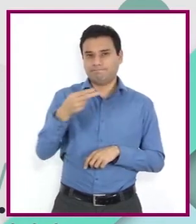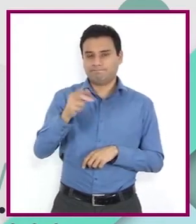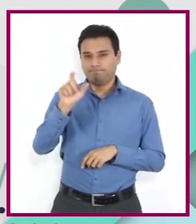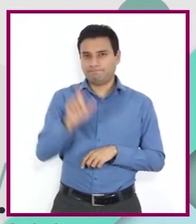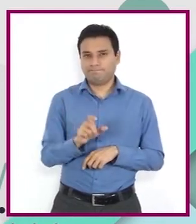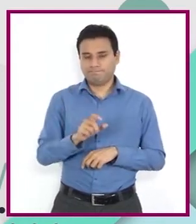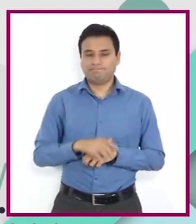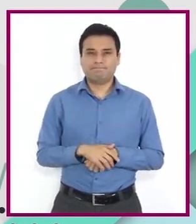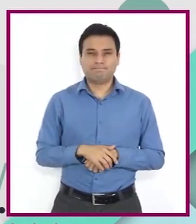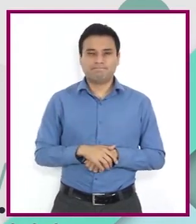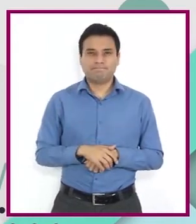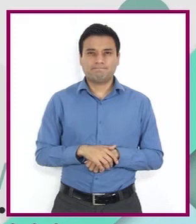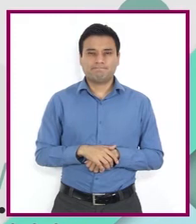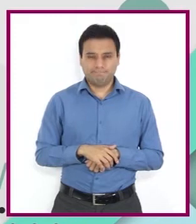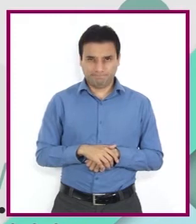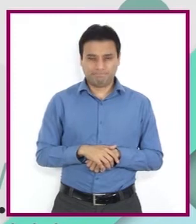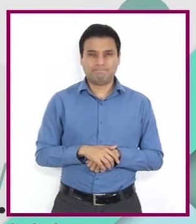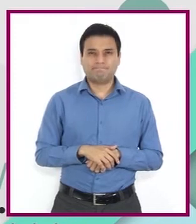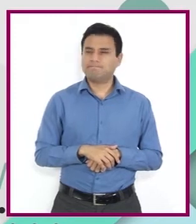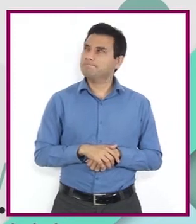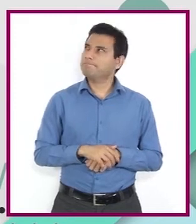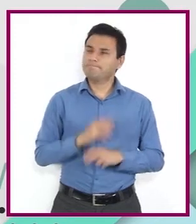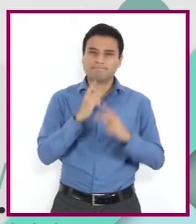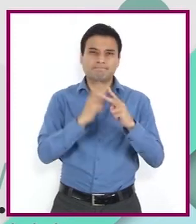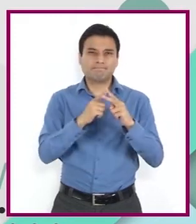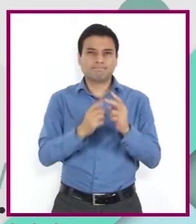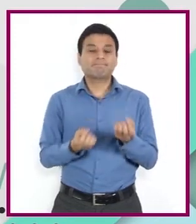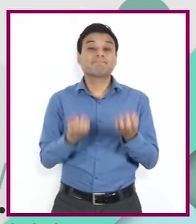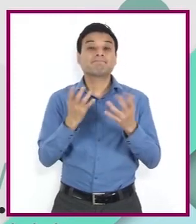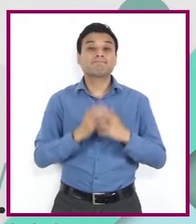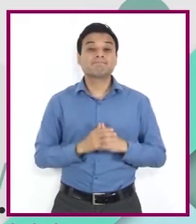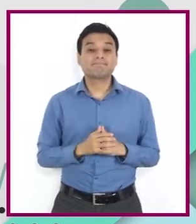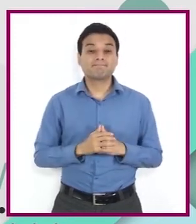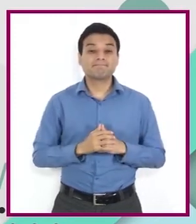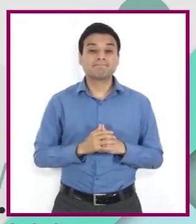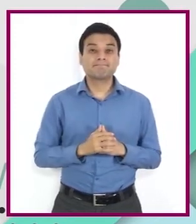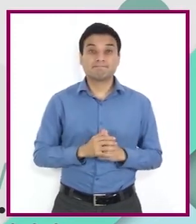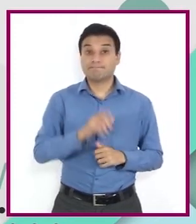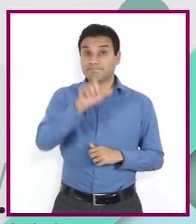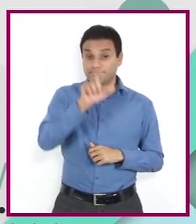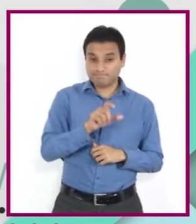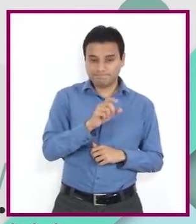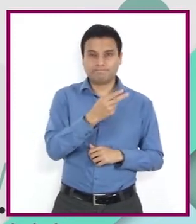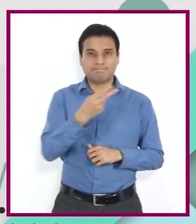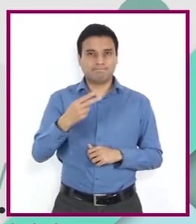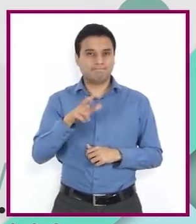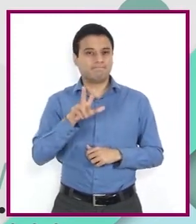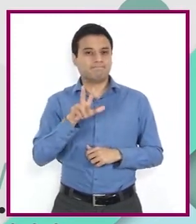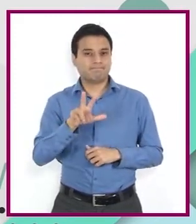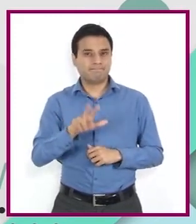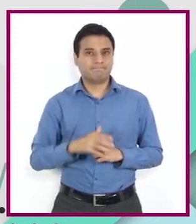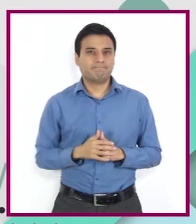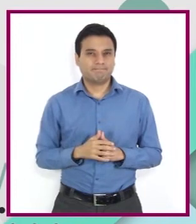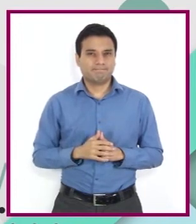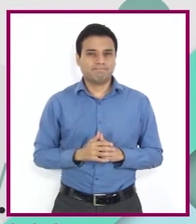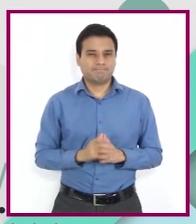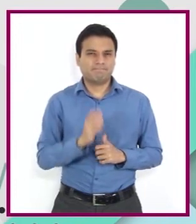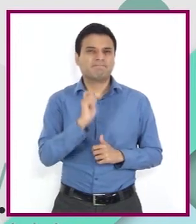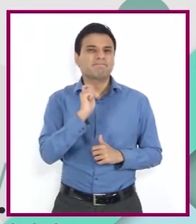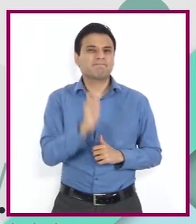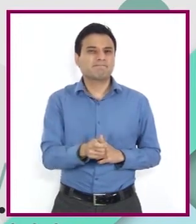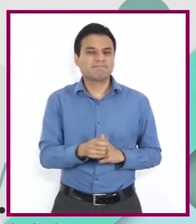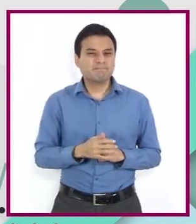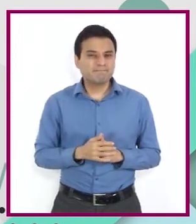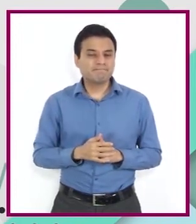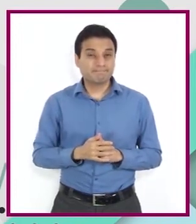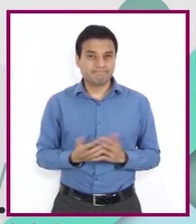X. Resolvemos el cociente y obtenemos que X es igual a 18. Entonces, podemos decir